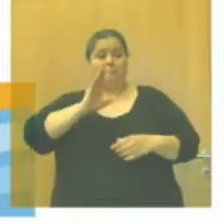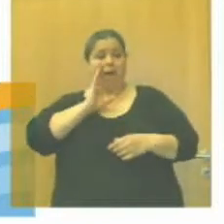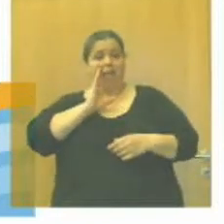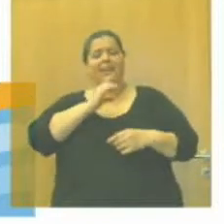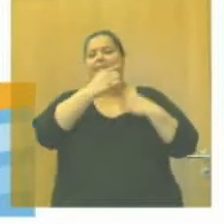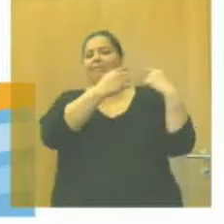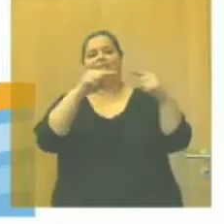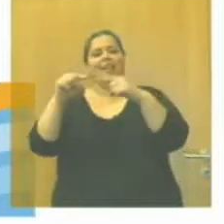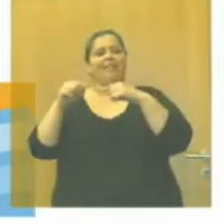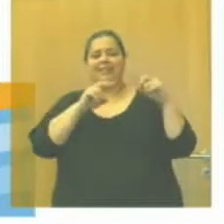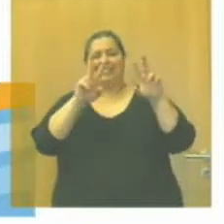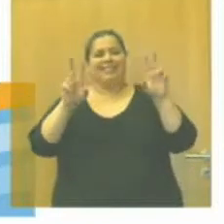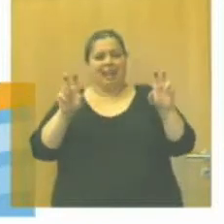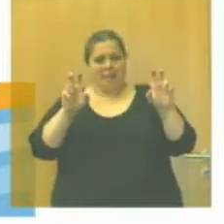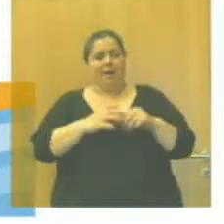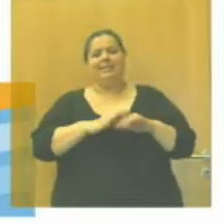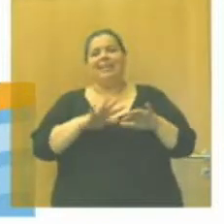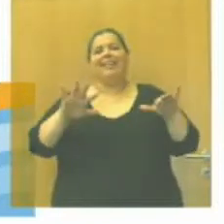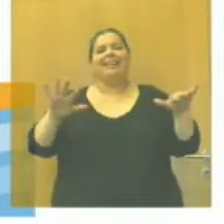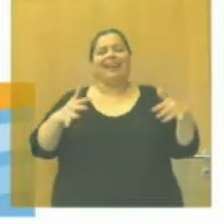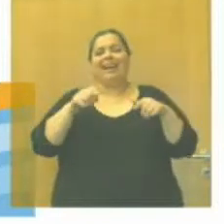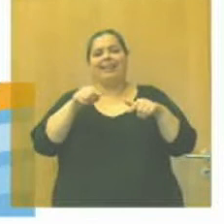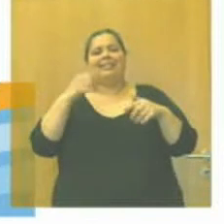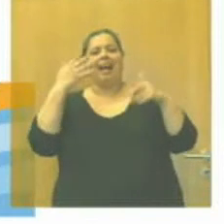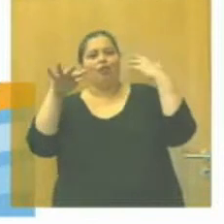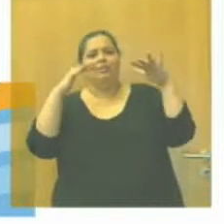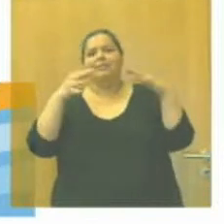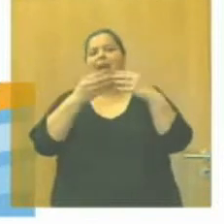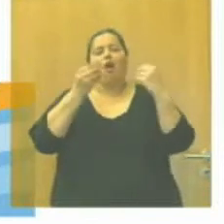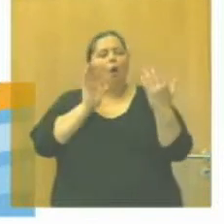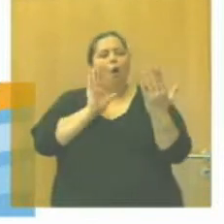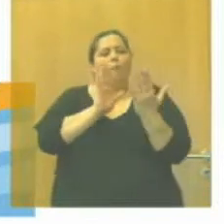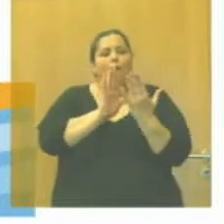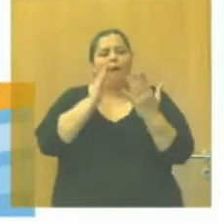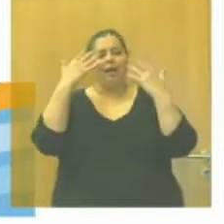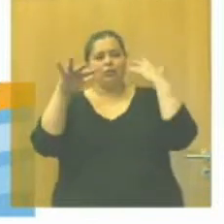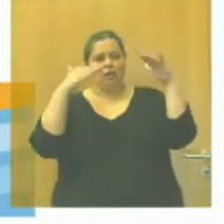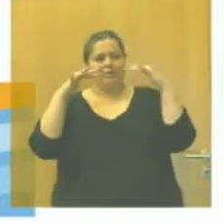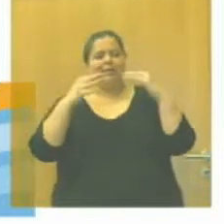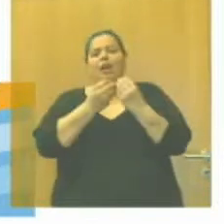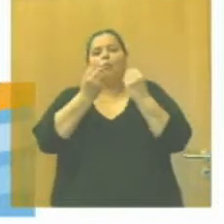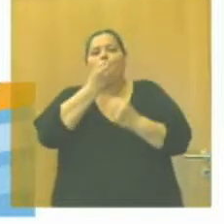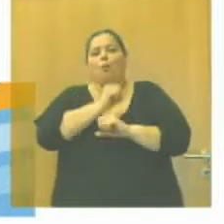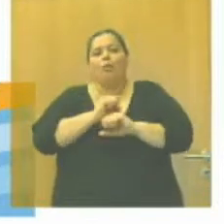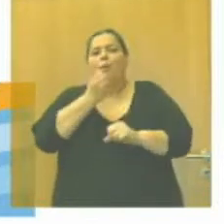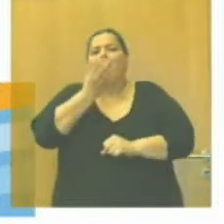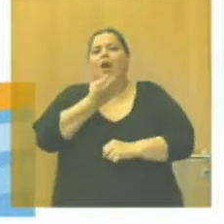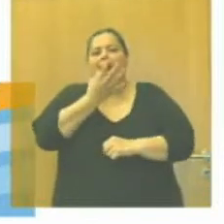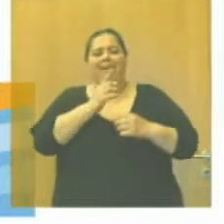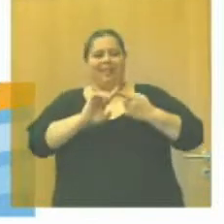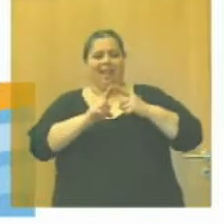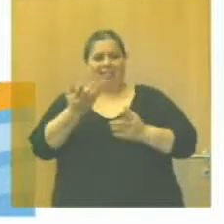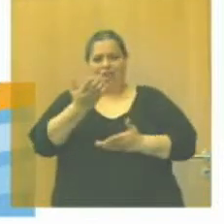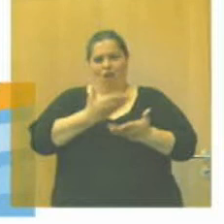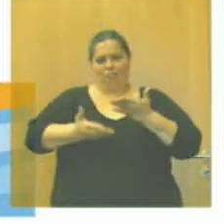muy, muy importantes de qué es adolescencia, cómo nos acercamos a los adolescentes, cómo podemos mejorar la relación con